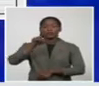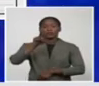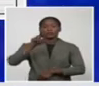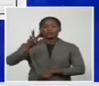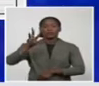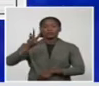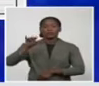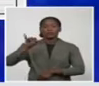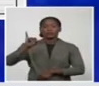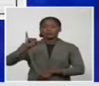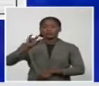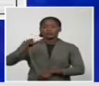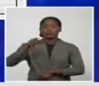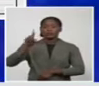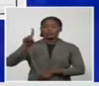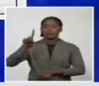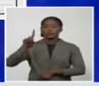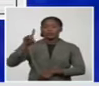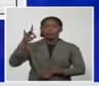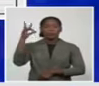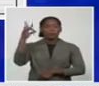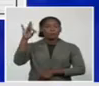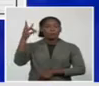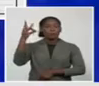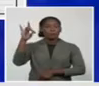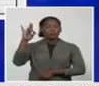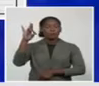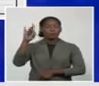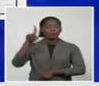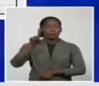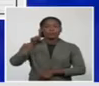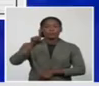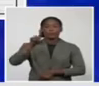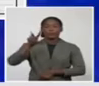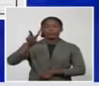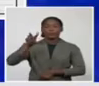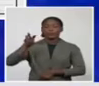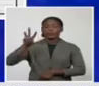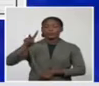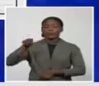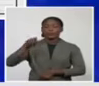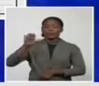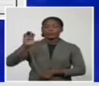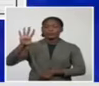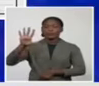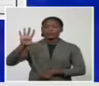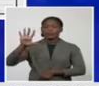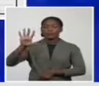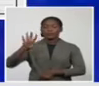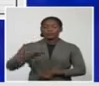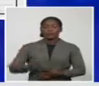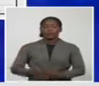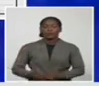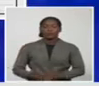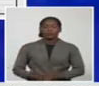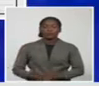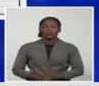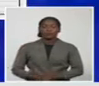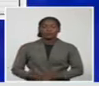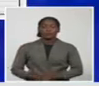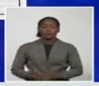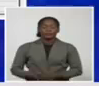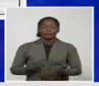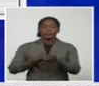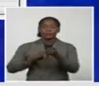136,1 y Palma Soriano con 123,5. Y la provincia de